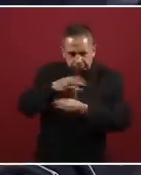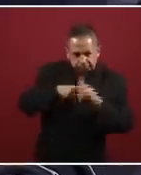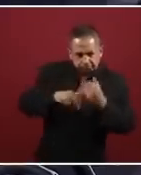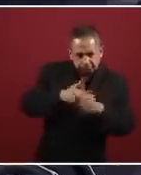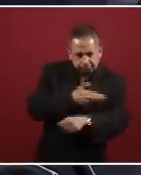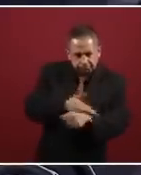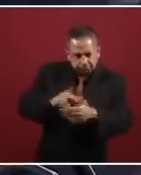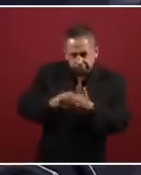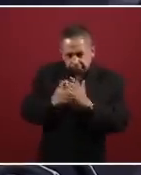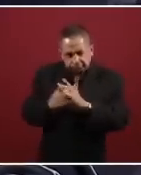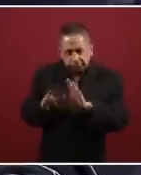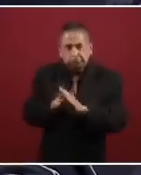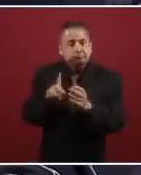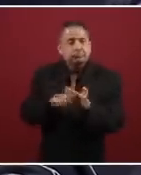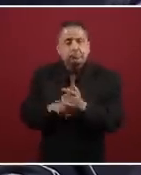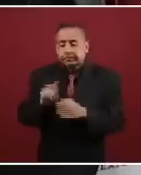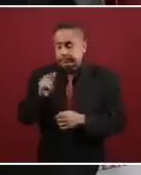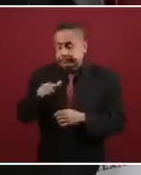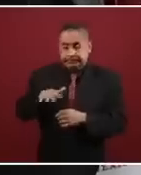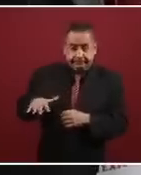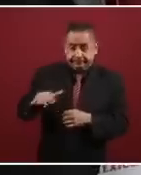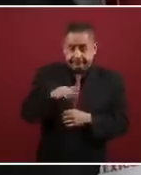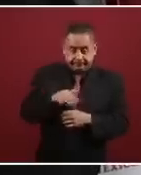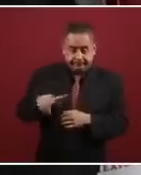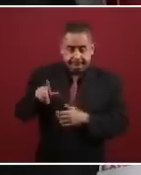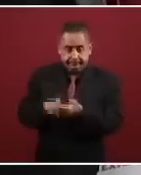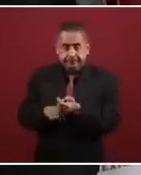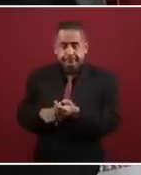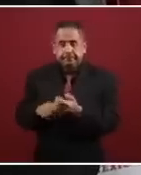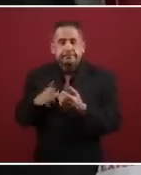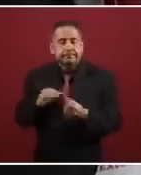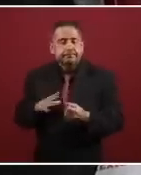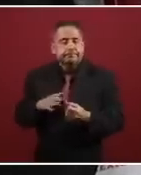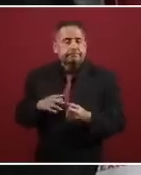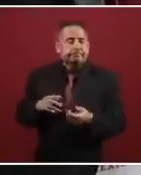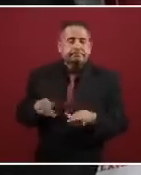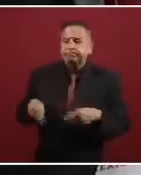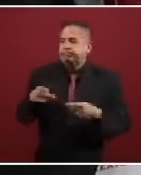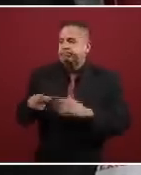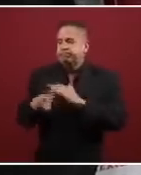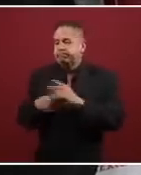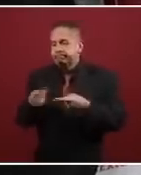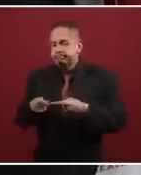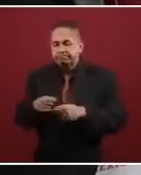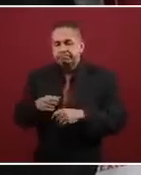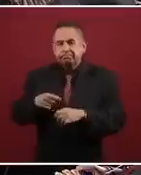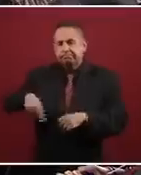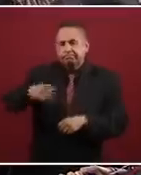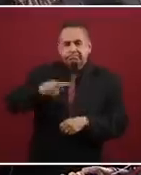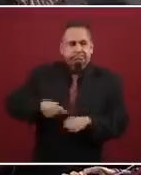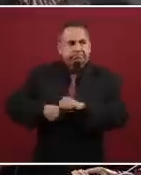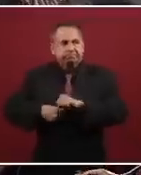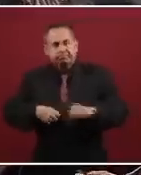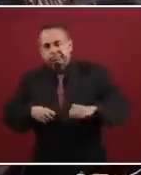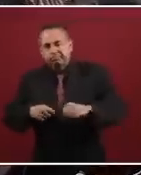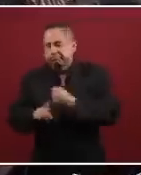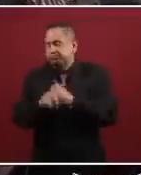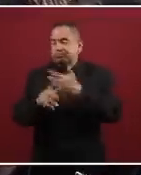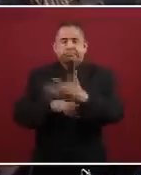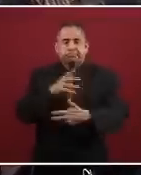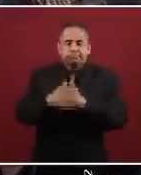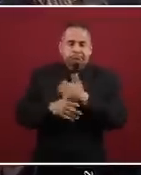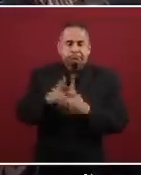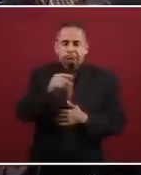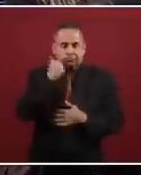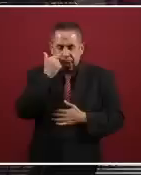estrategia, toda vez que en esta zona pues existe comercio informal. Hubo resistencia por parte de estas personas y lo que menos